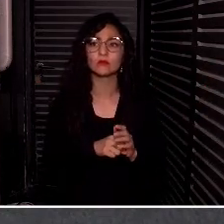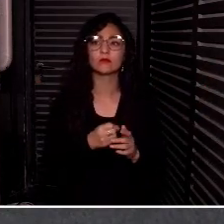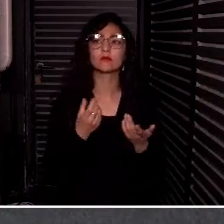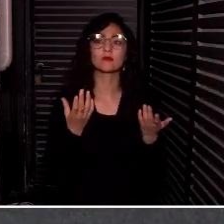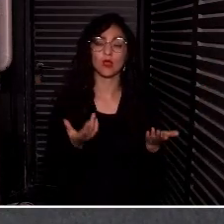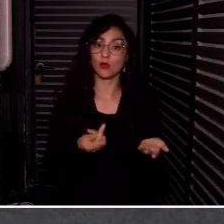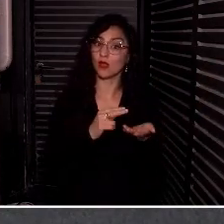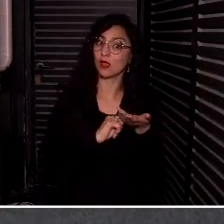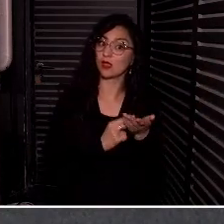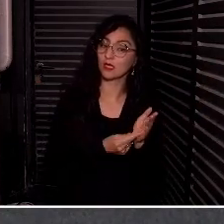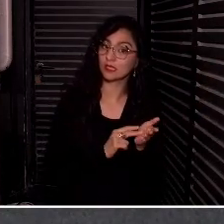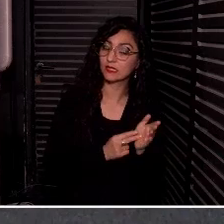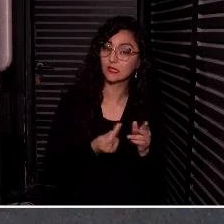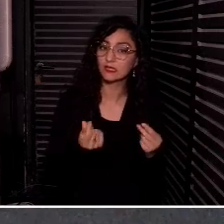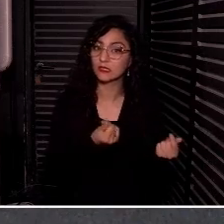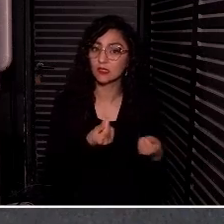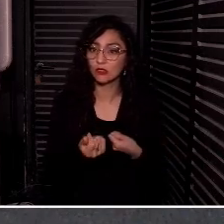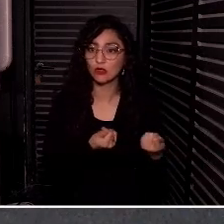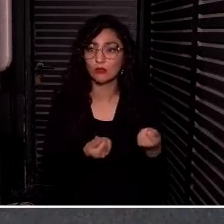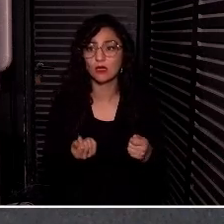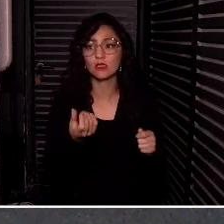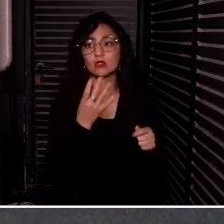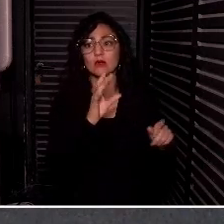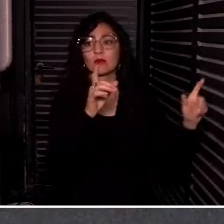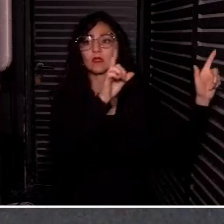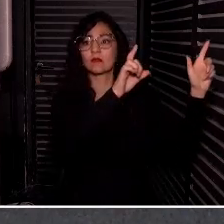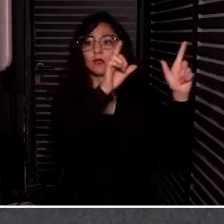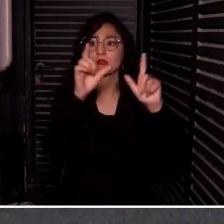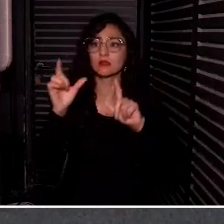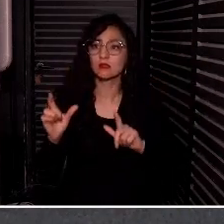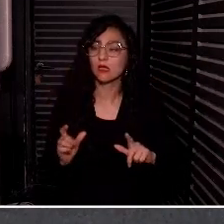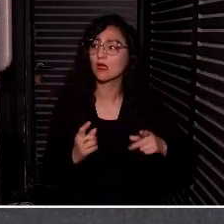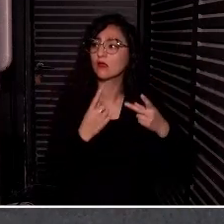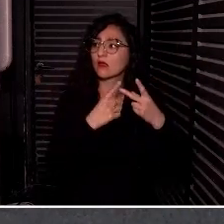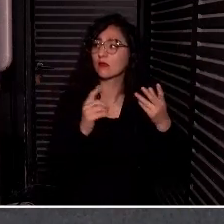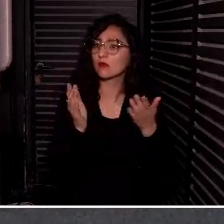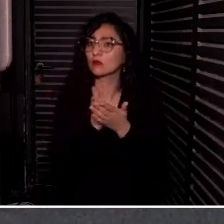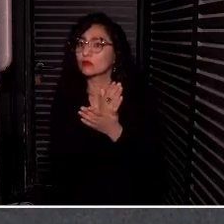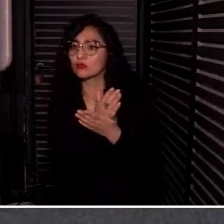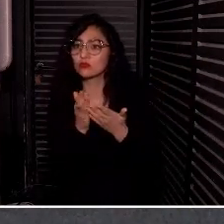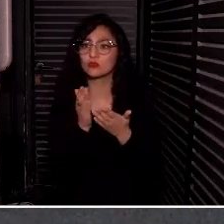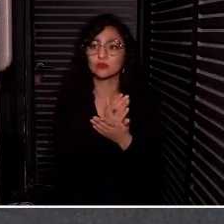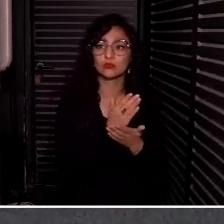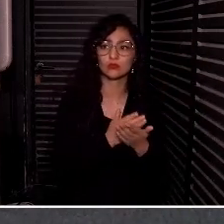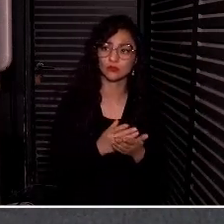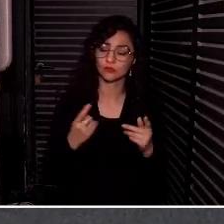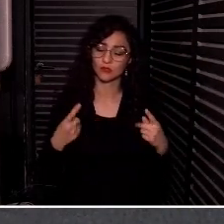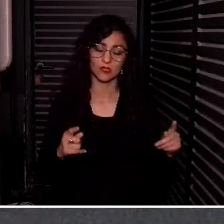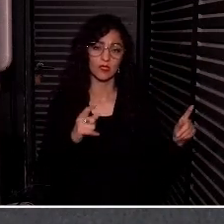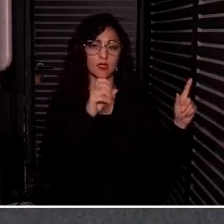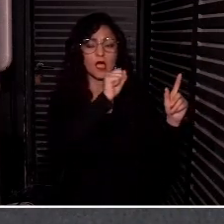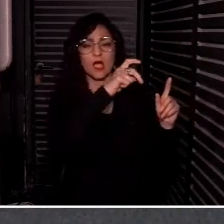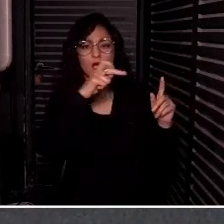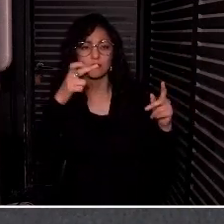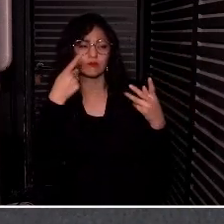la delación de las pantallas de lo que transmitimos de la segregación de la hipersegmentación de las plataformas etcétera etcétera sino